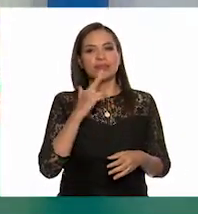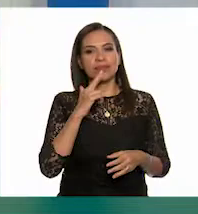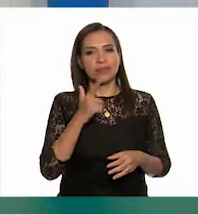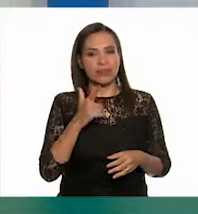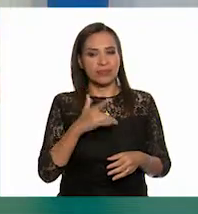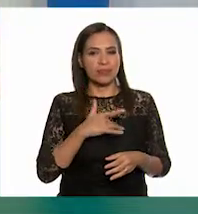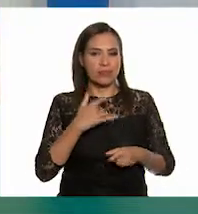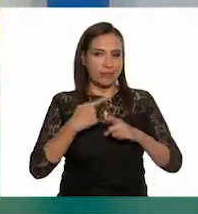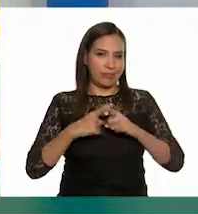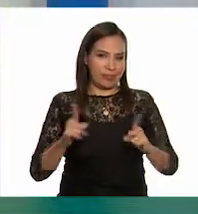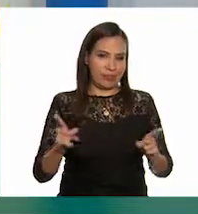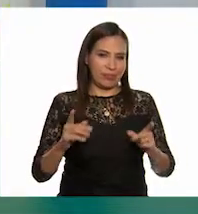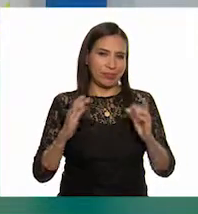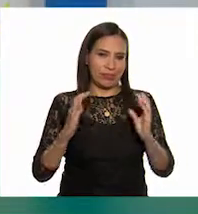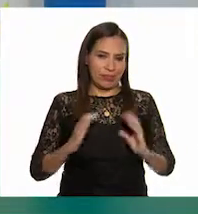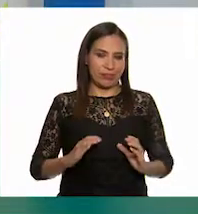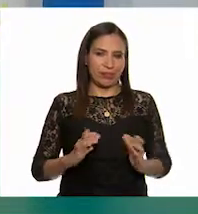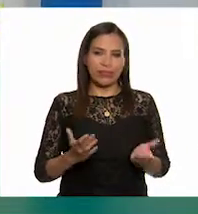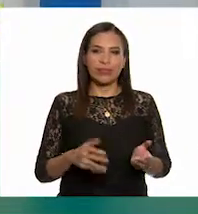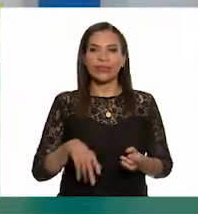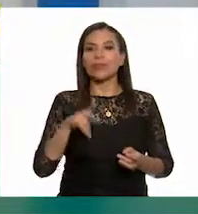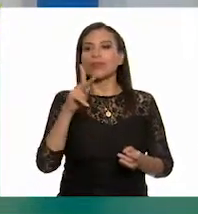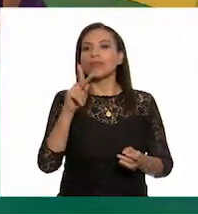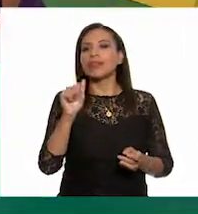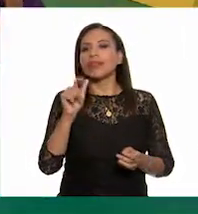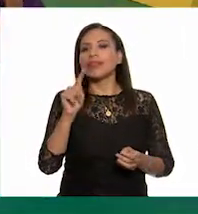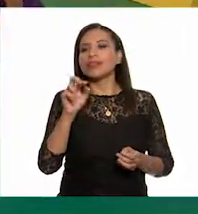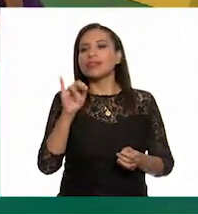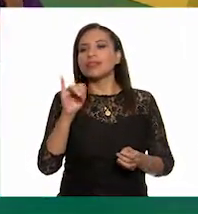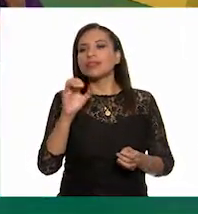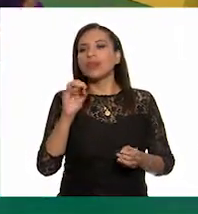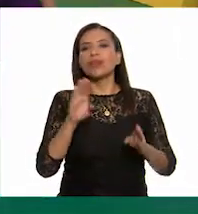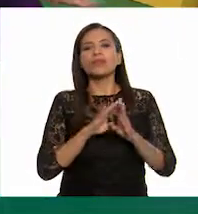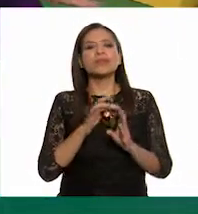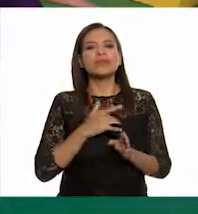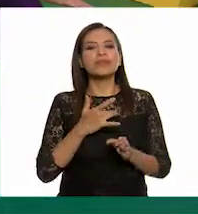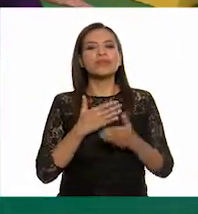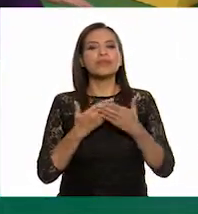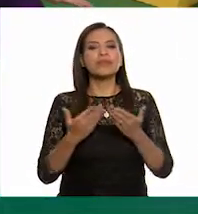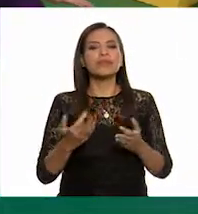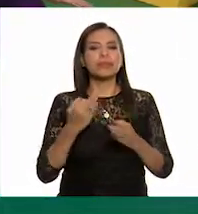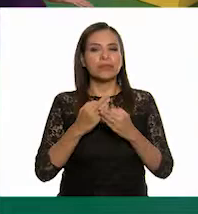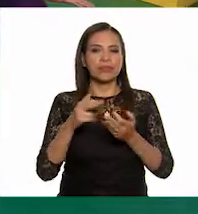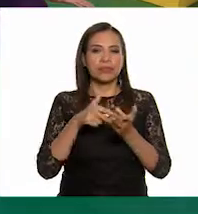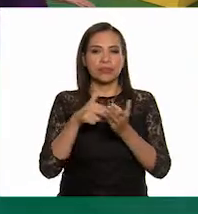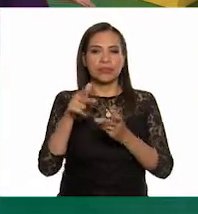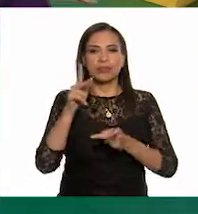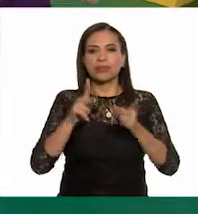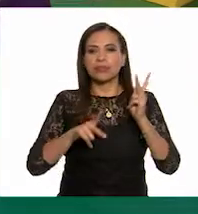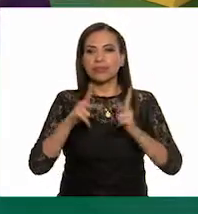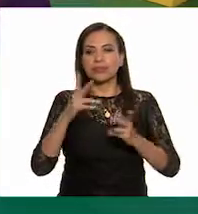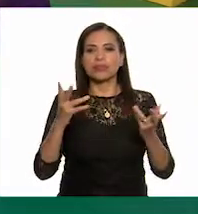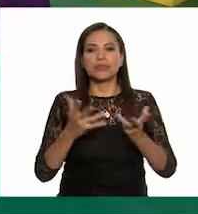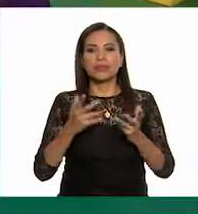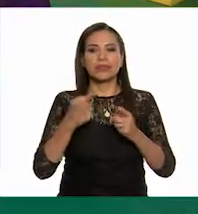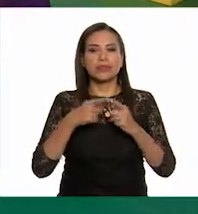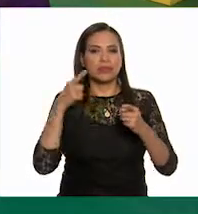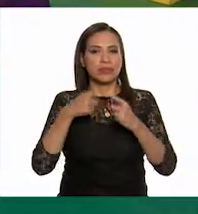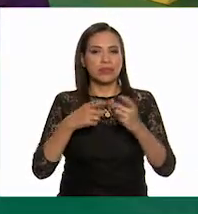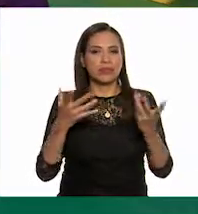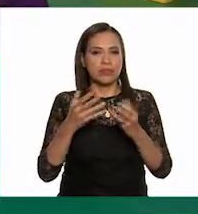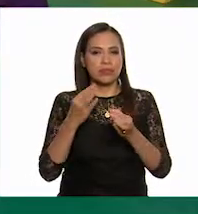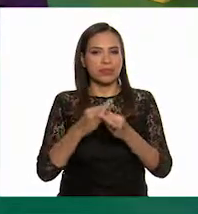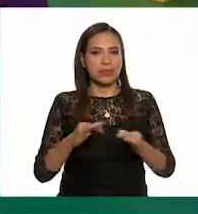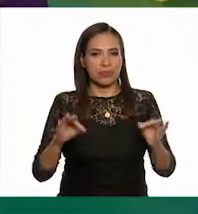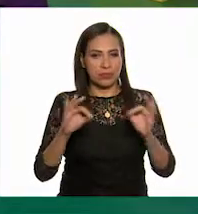sentirse diferente. Patricio, ¿cómo te sientes ahora que estamos caminando y platicando y haciendo retos